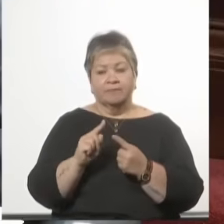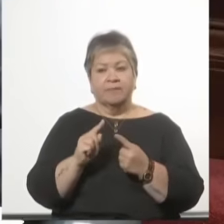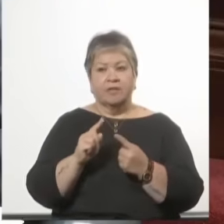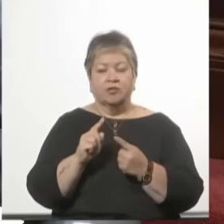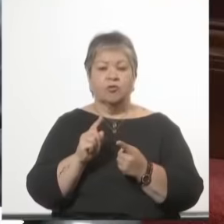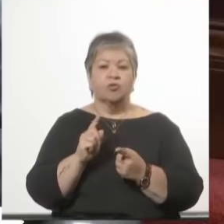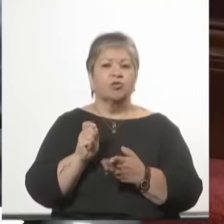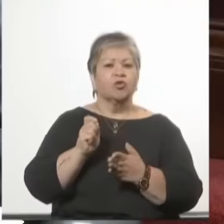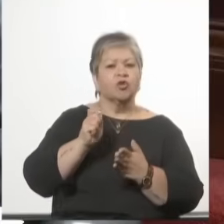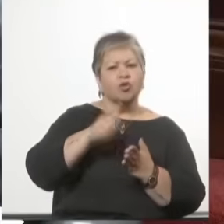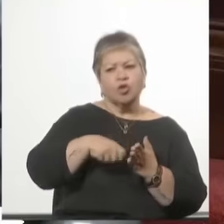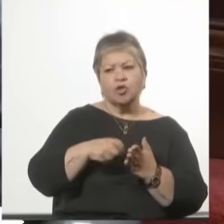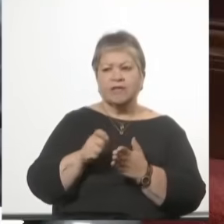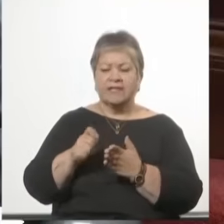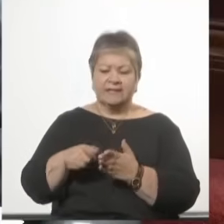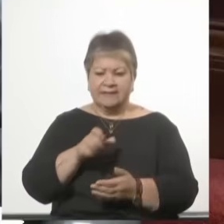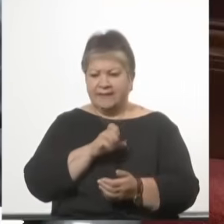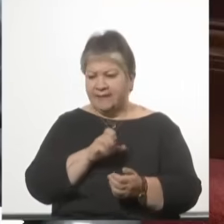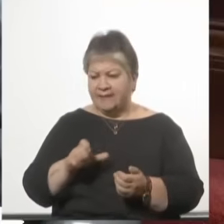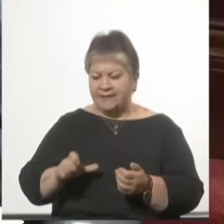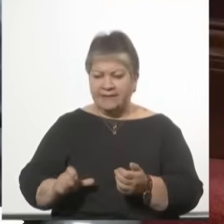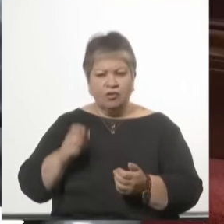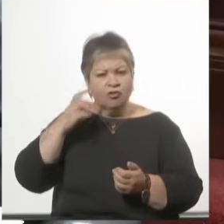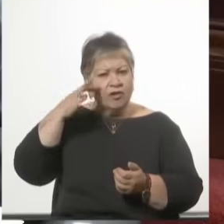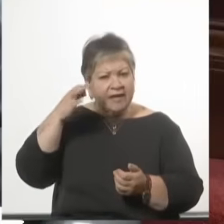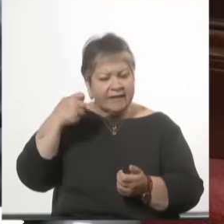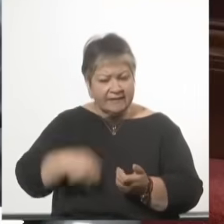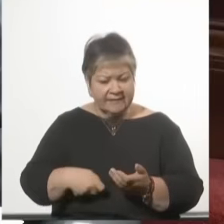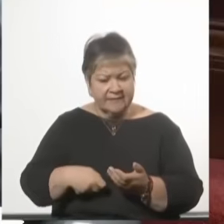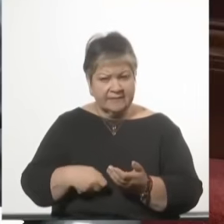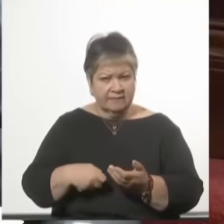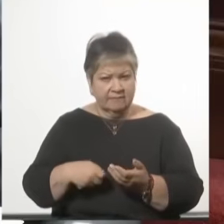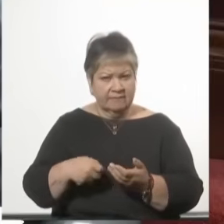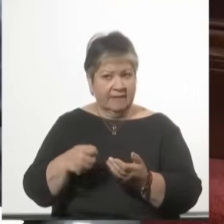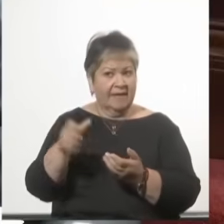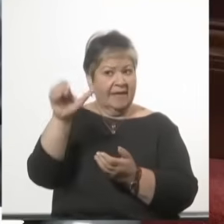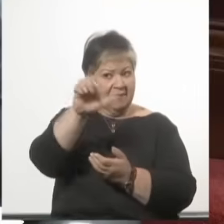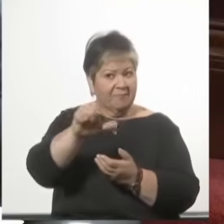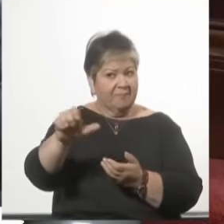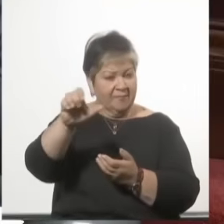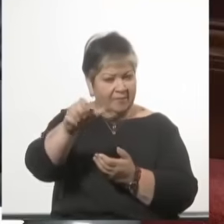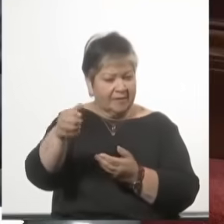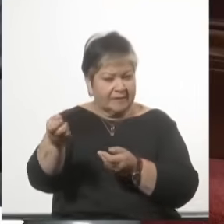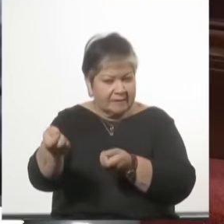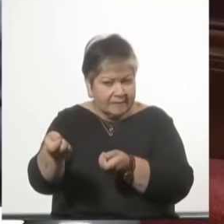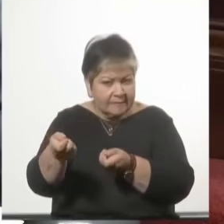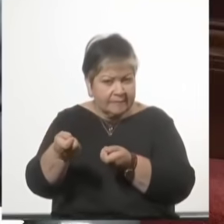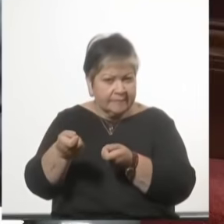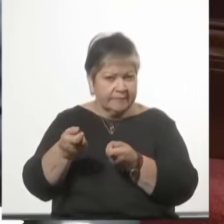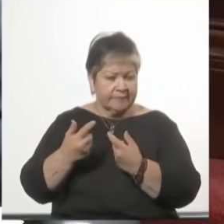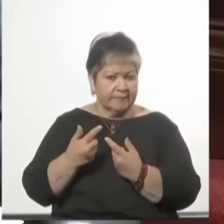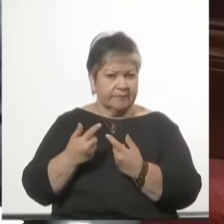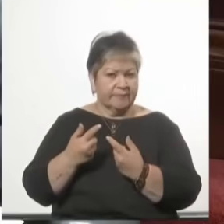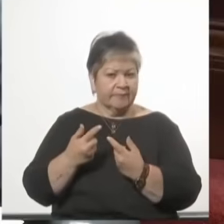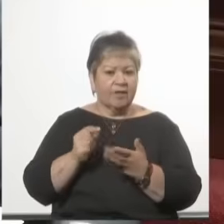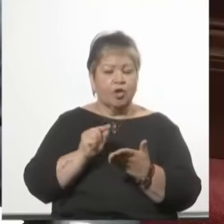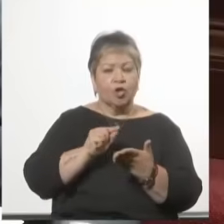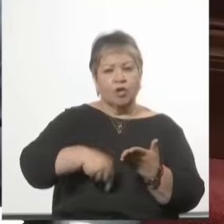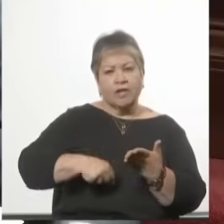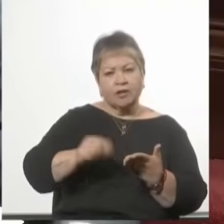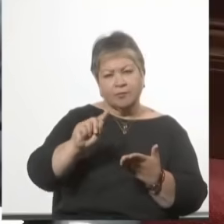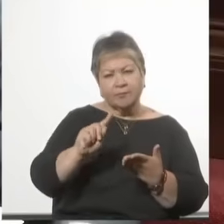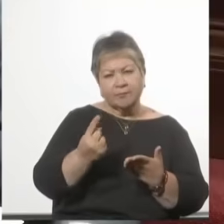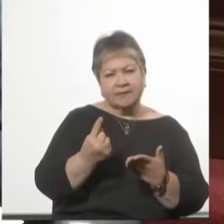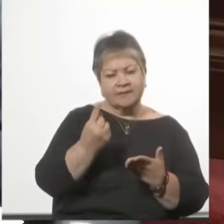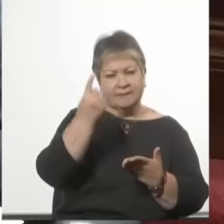del Estado de garantizar fielmente el cumplimiento de su prestación es una obligación que nace del contrato principal, la que debe entenderse como